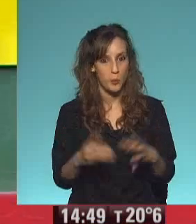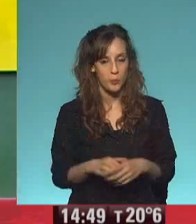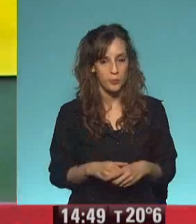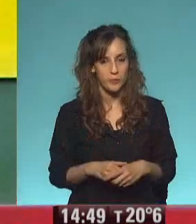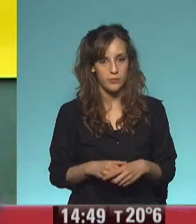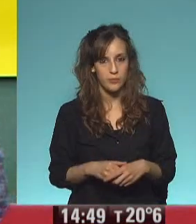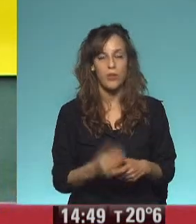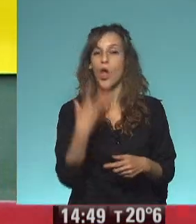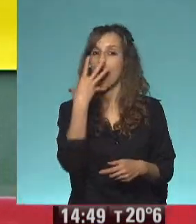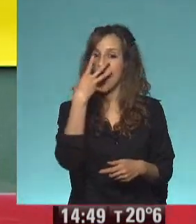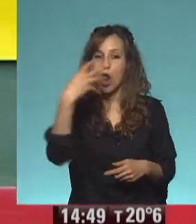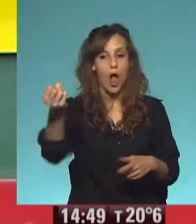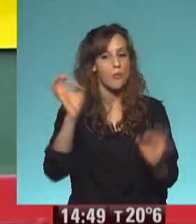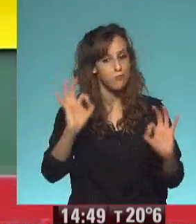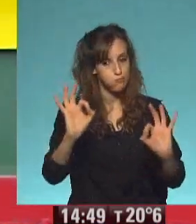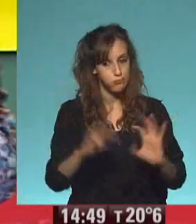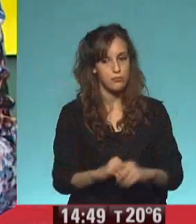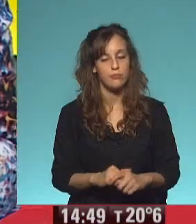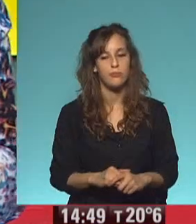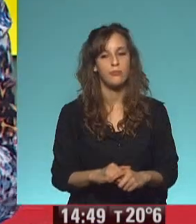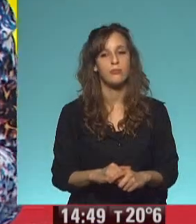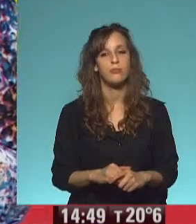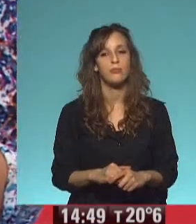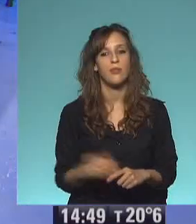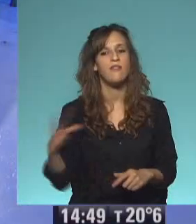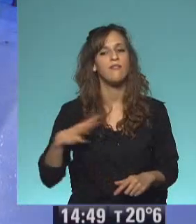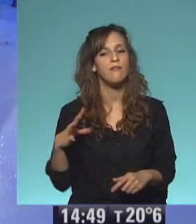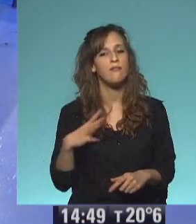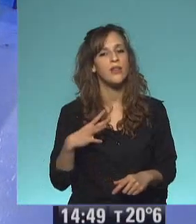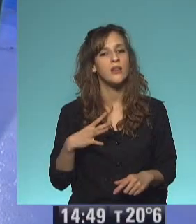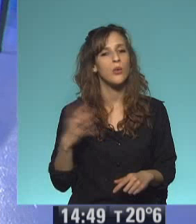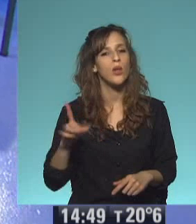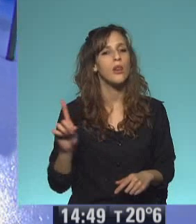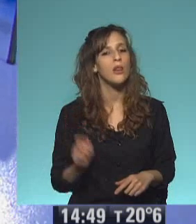al lobo que ya lo dijimos. Muy ya bien. Está. Vamos con la próxima. Ay, a ver.